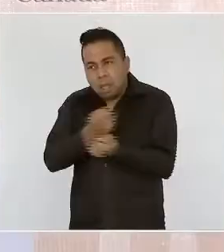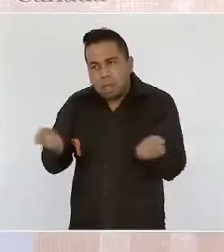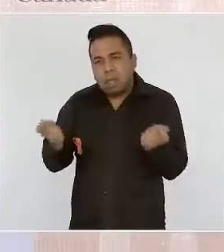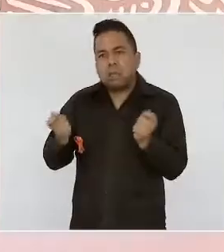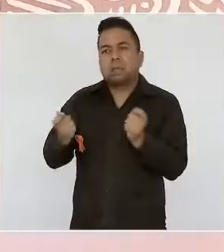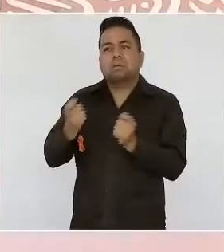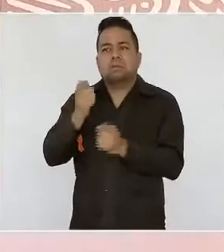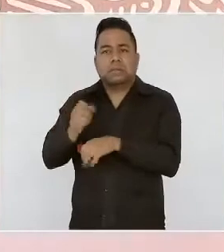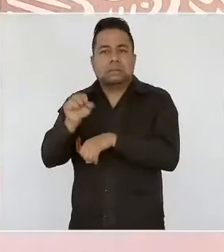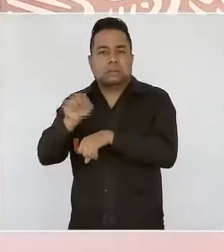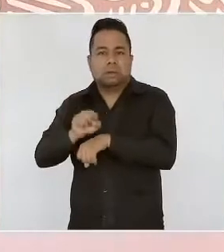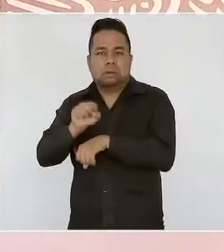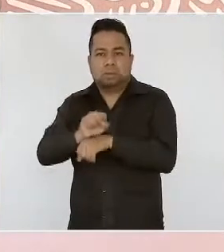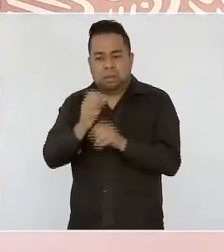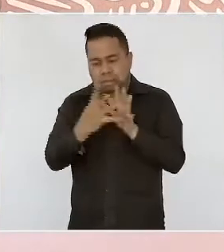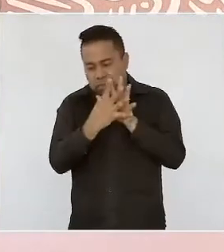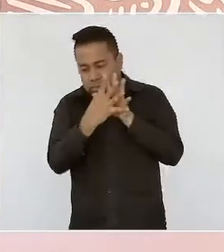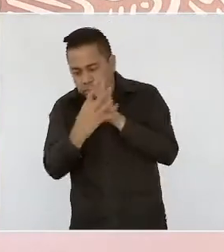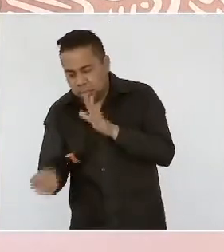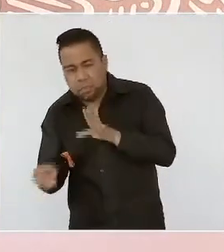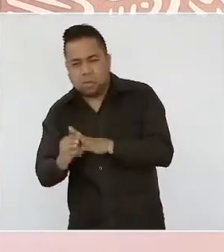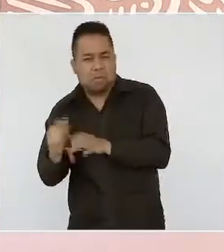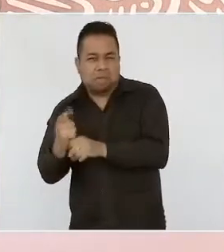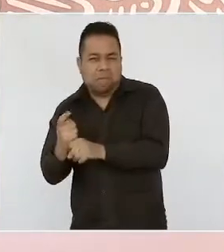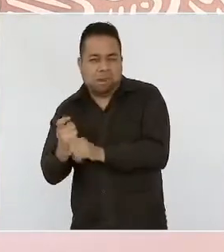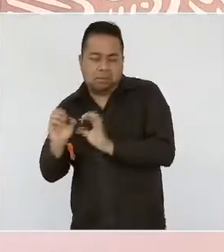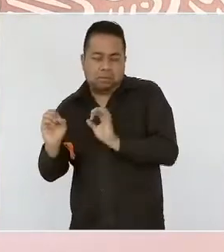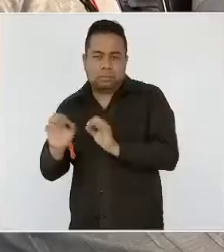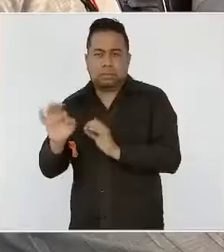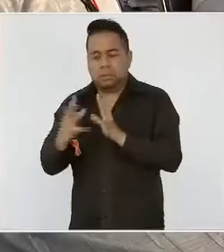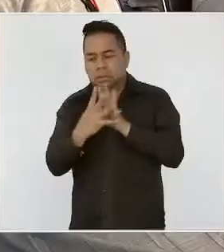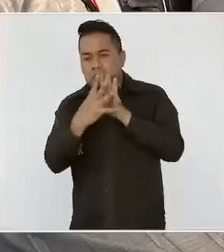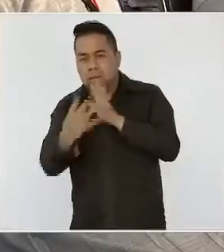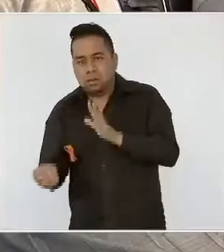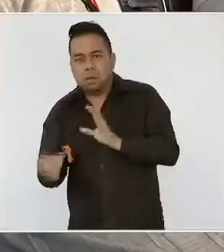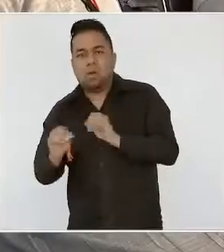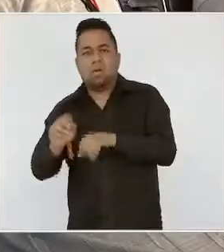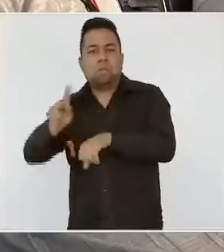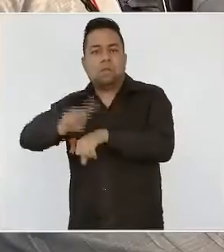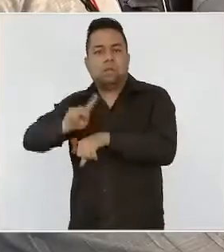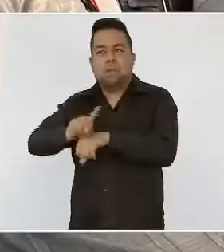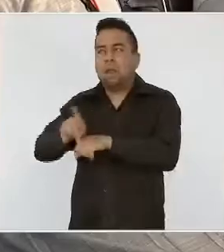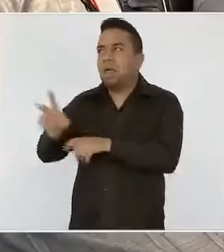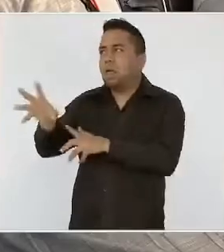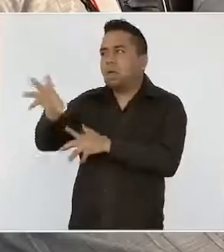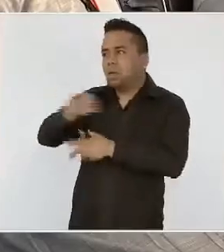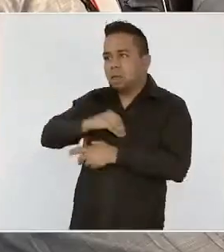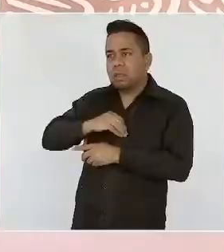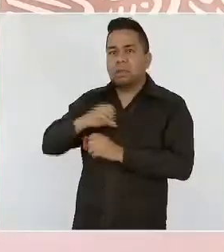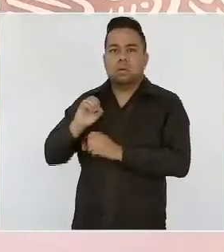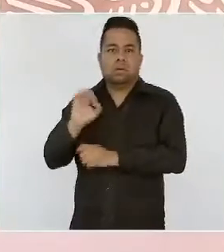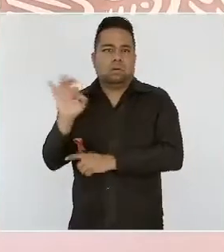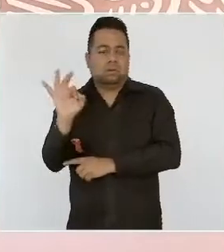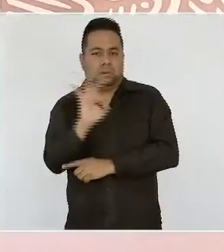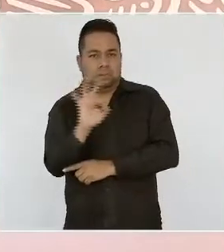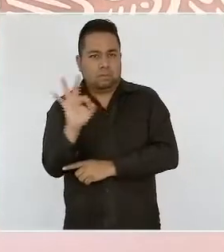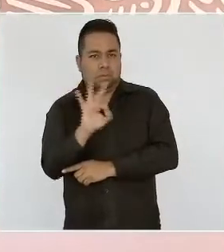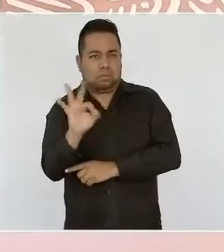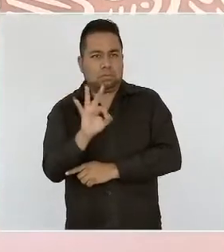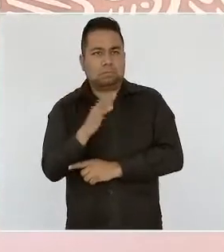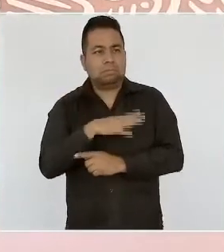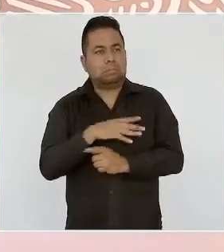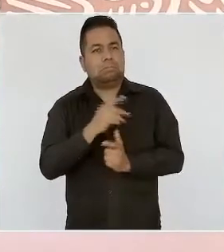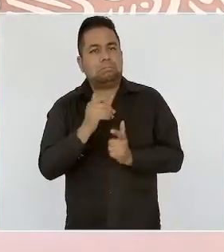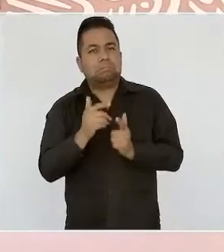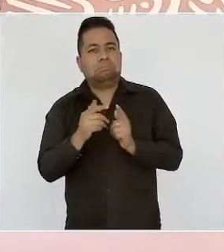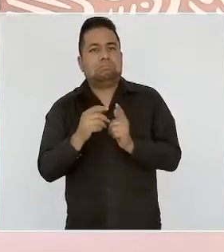en secundaria al principio, o ya en primaria, o en algunos